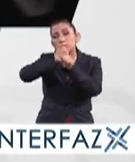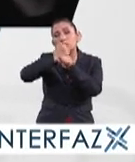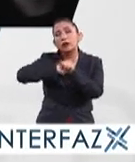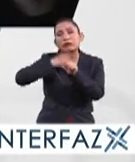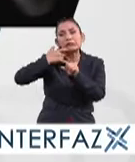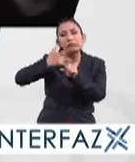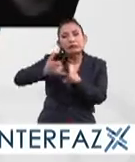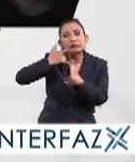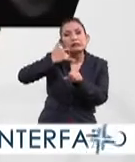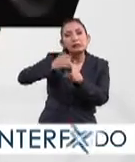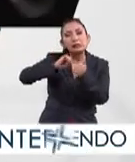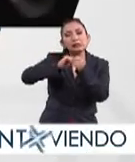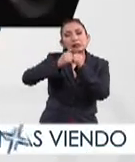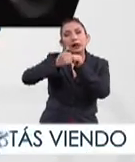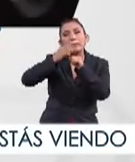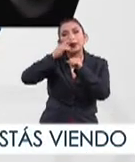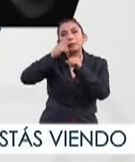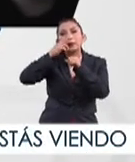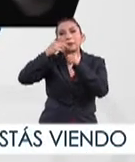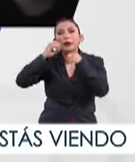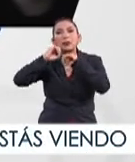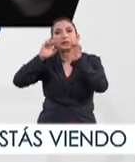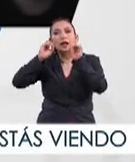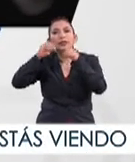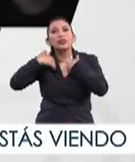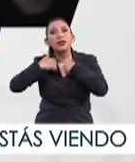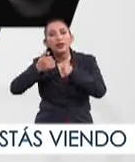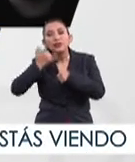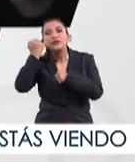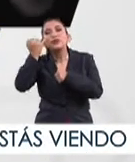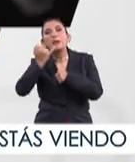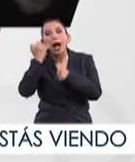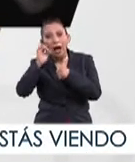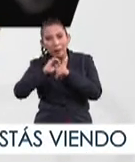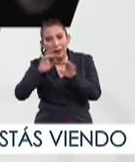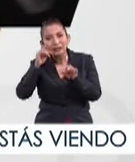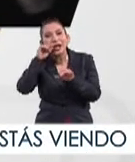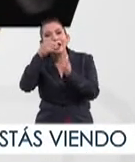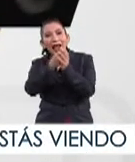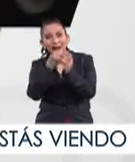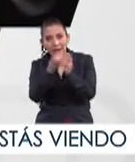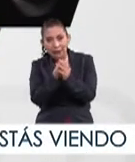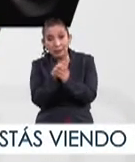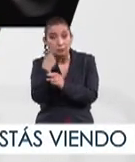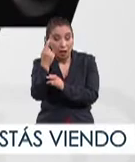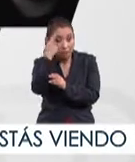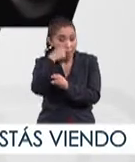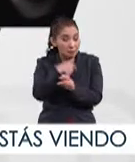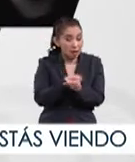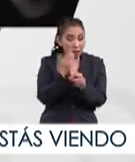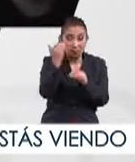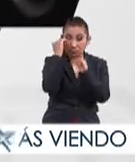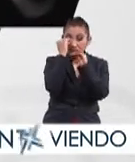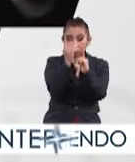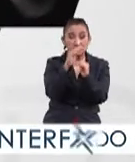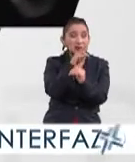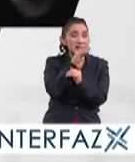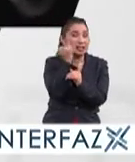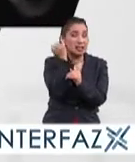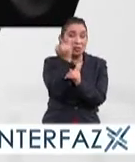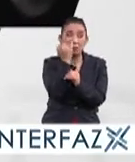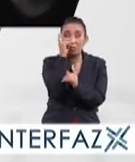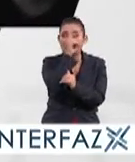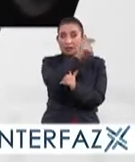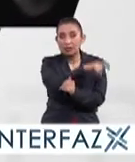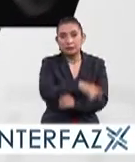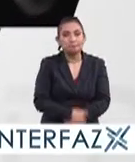vas esforzándote, vas entendiendo mejor la lengua y vas comprendiendo mejor las clases. Pero para mí la barrera del idioma fue